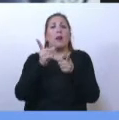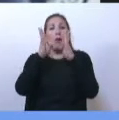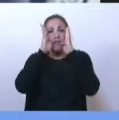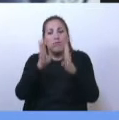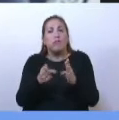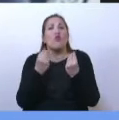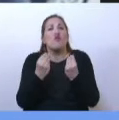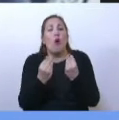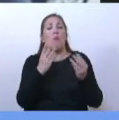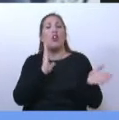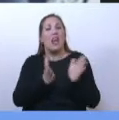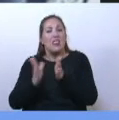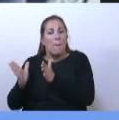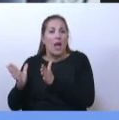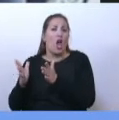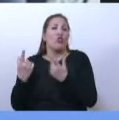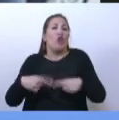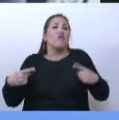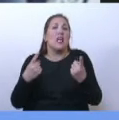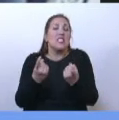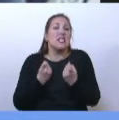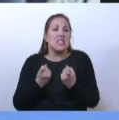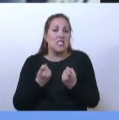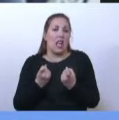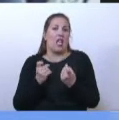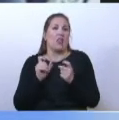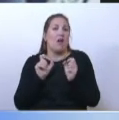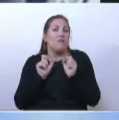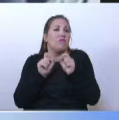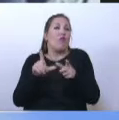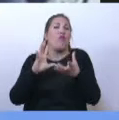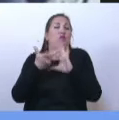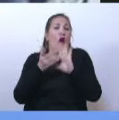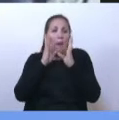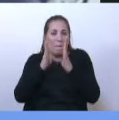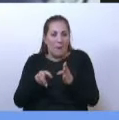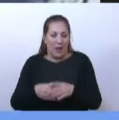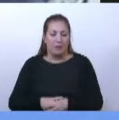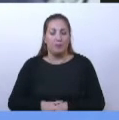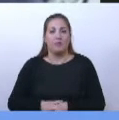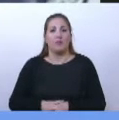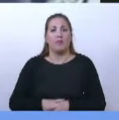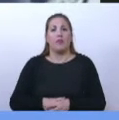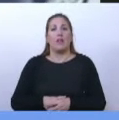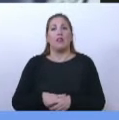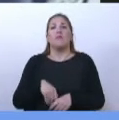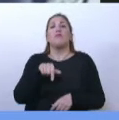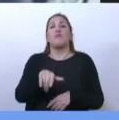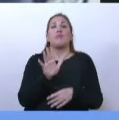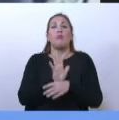los tratamientos que puedan requerir desde desde esa perspectiva los facilitadores